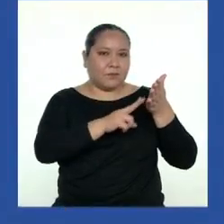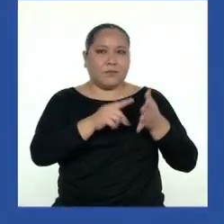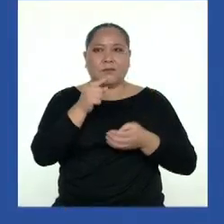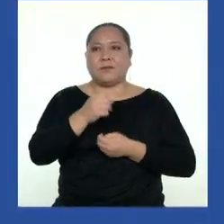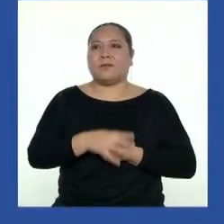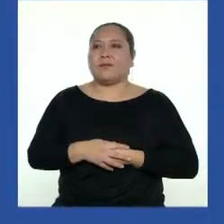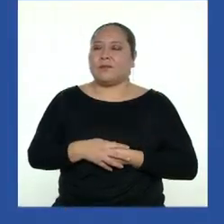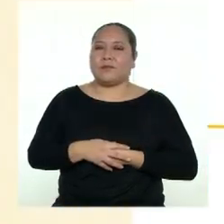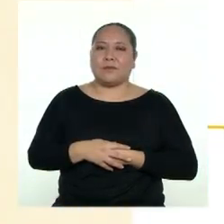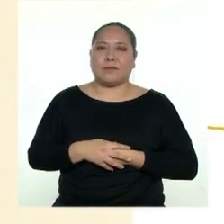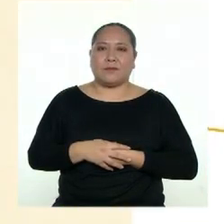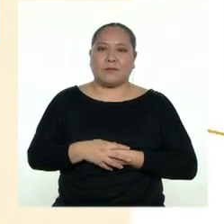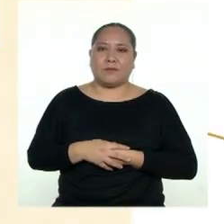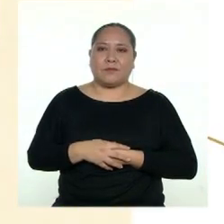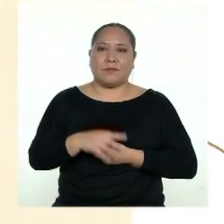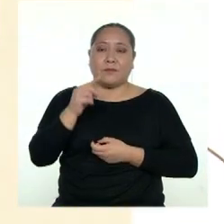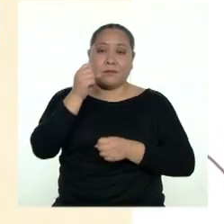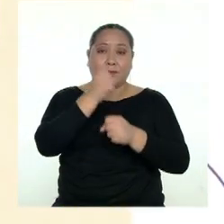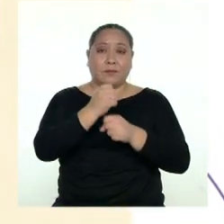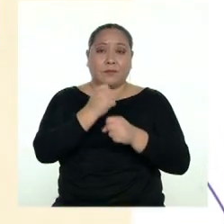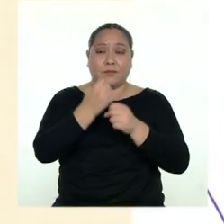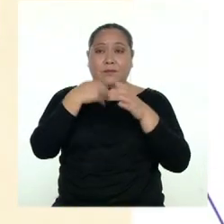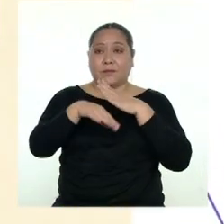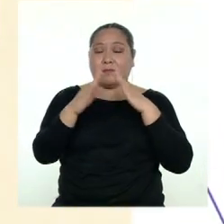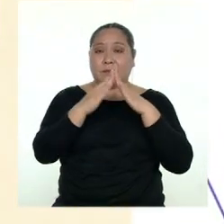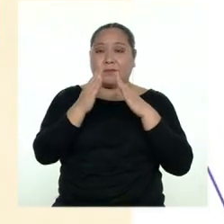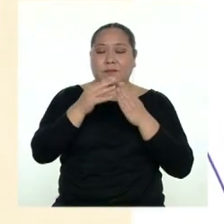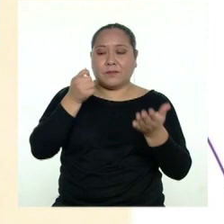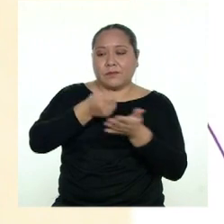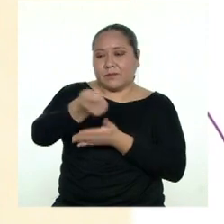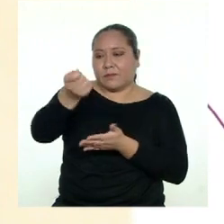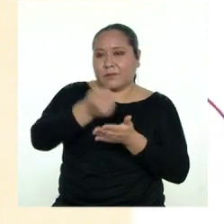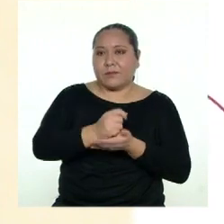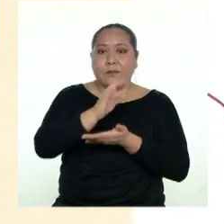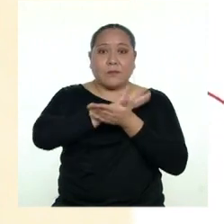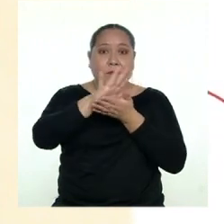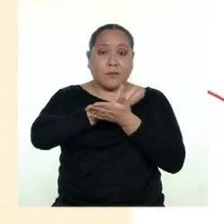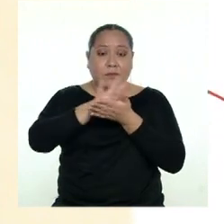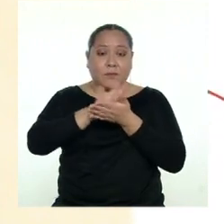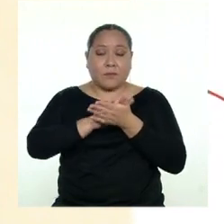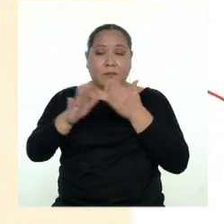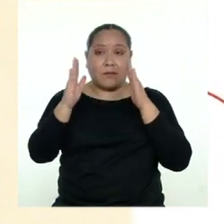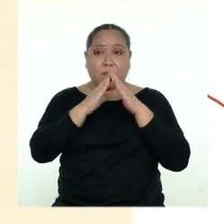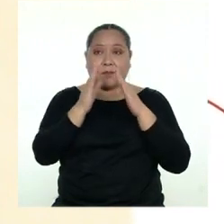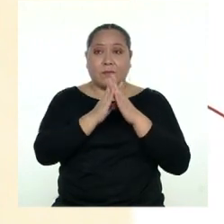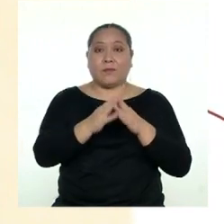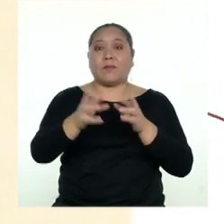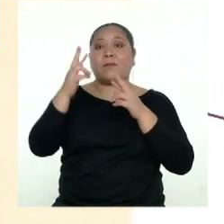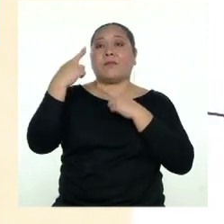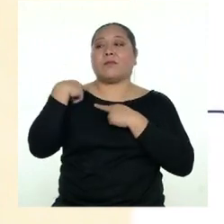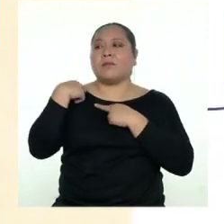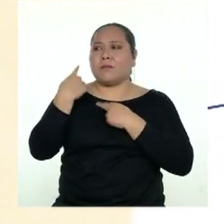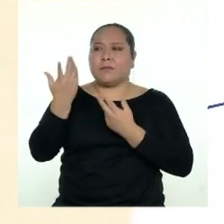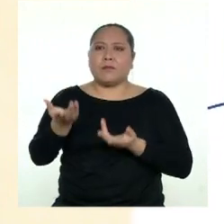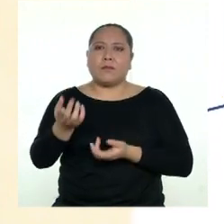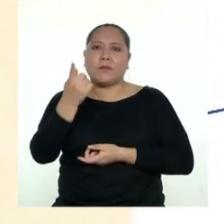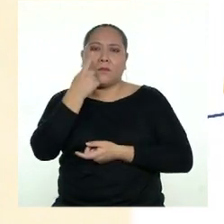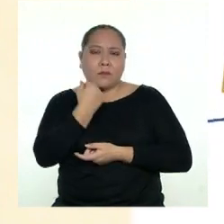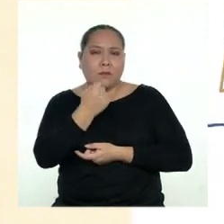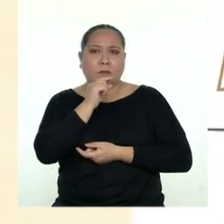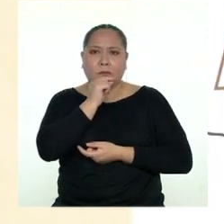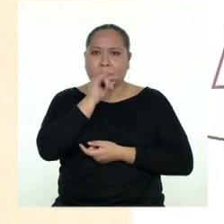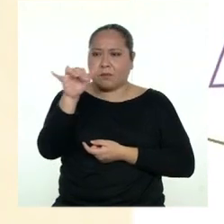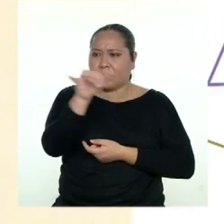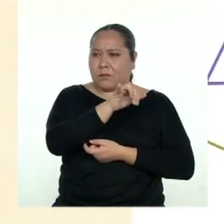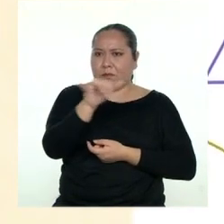contenido. Las labores de la casa, como hacer las compras, cocinar o limpiar la casa, deben ser realizadas tanto por hombres como por mujeres.